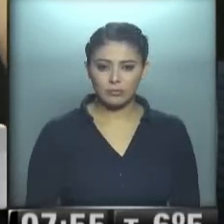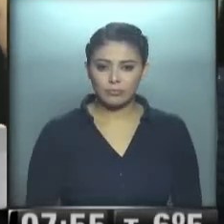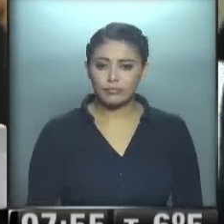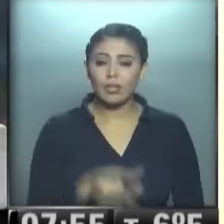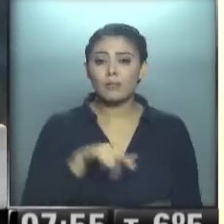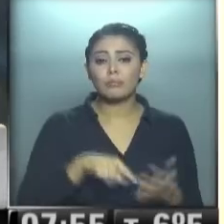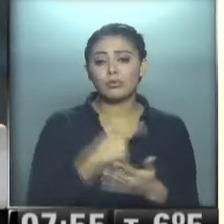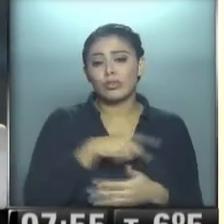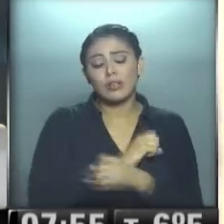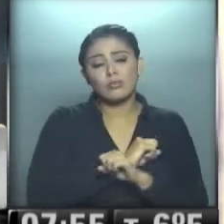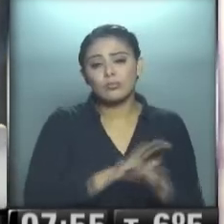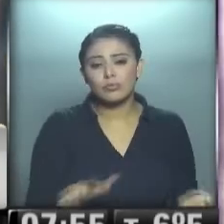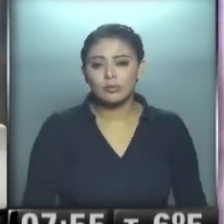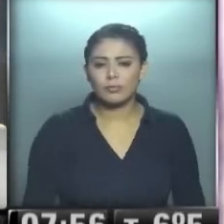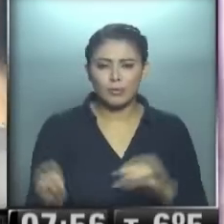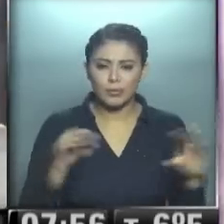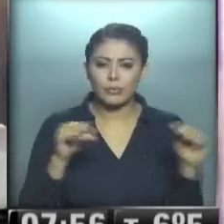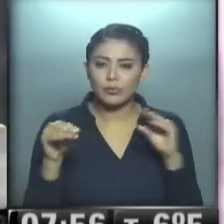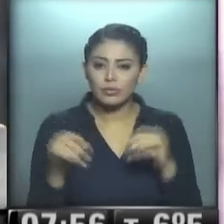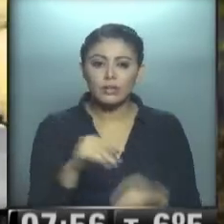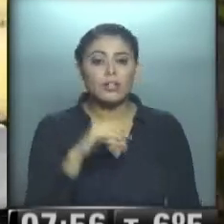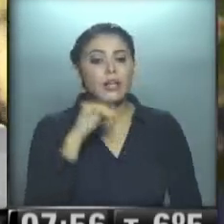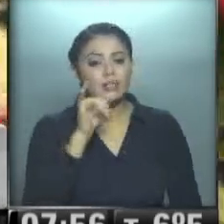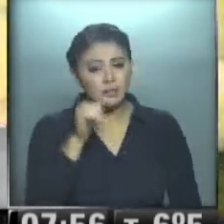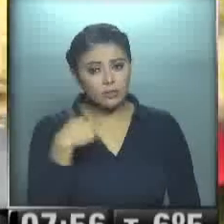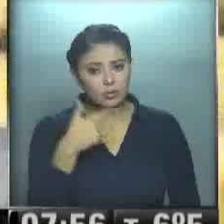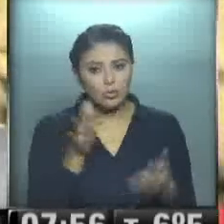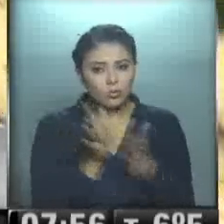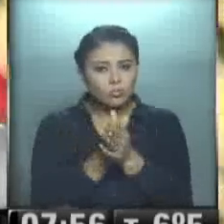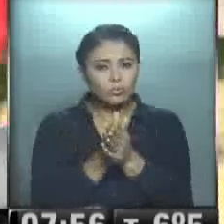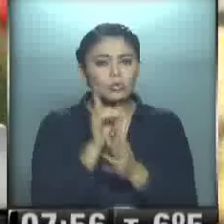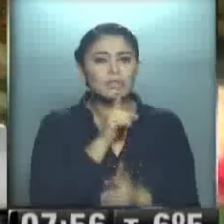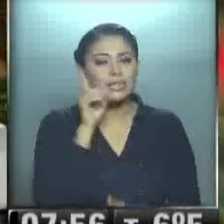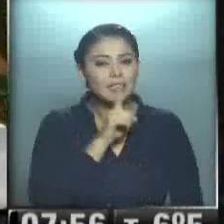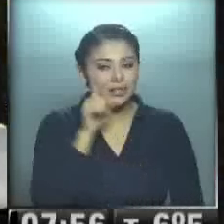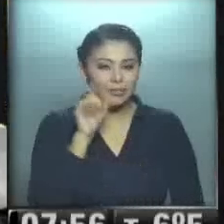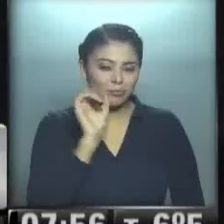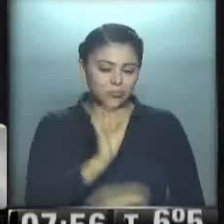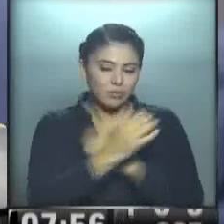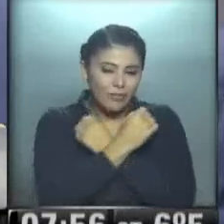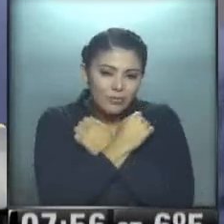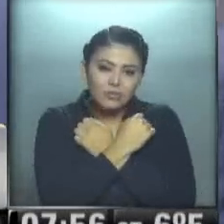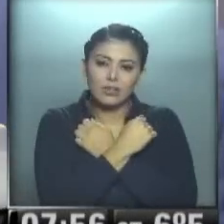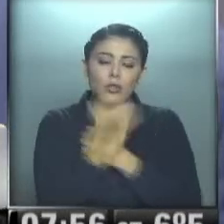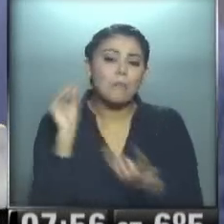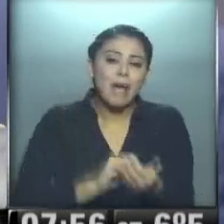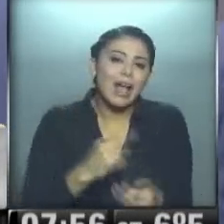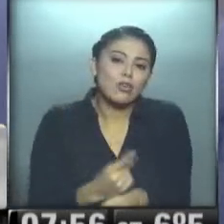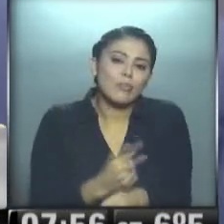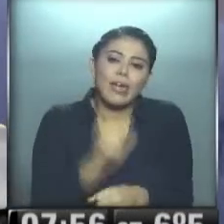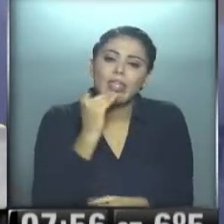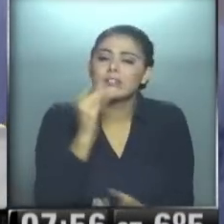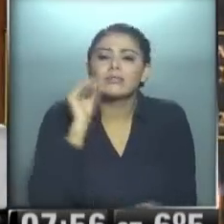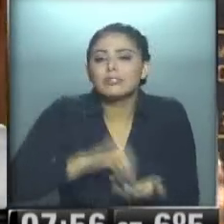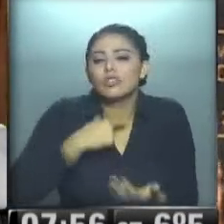esta desgracia ahora. ¿Hablaste con él? Sí, estuve con Tití, le di un abrazo, pero mucho más no se puede decir. Quería